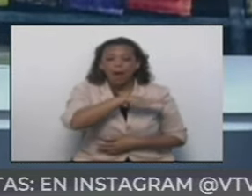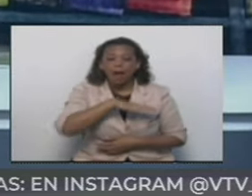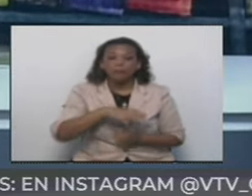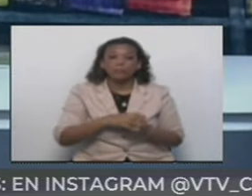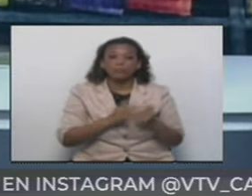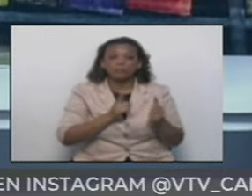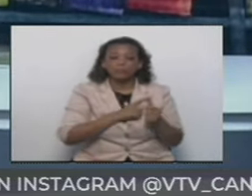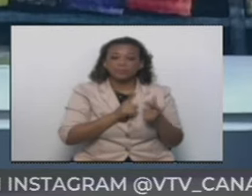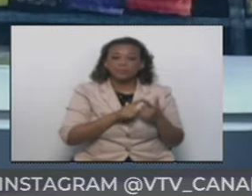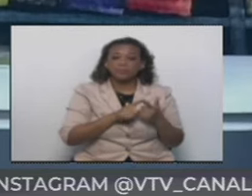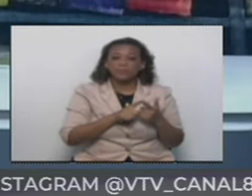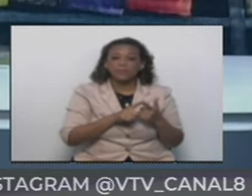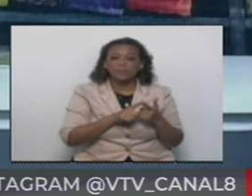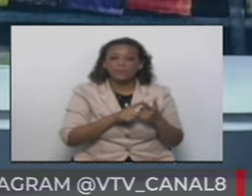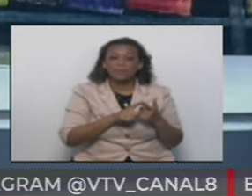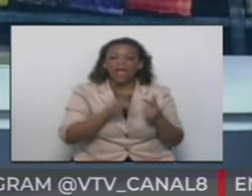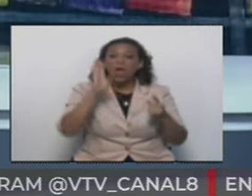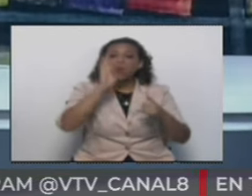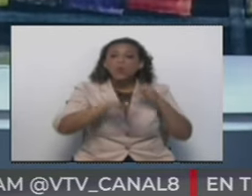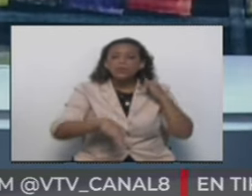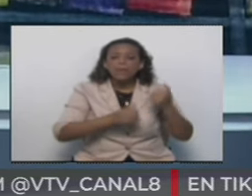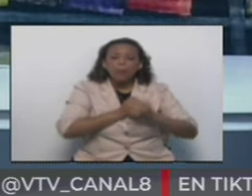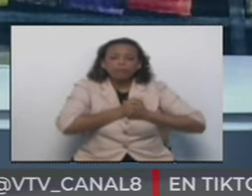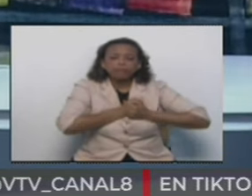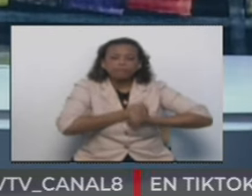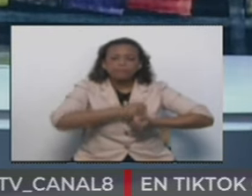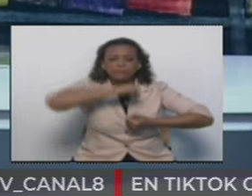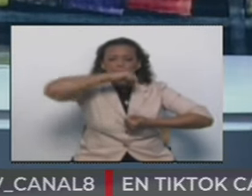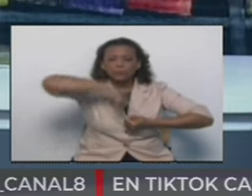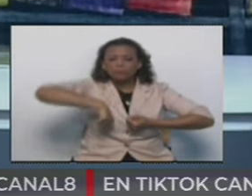Editores, El Último Romántico,